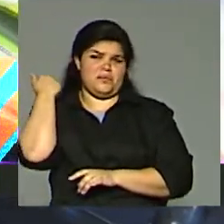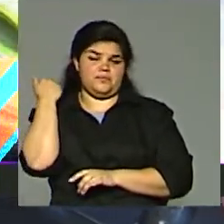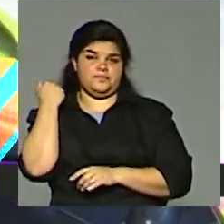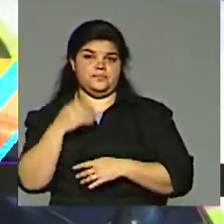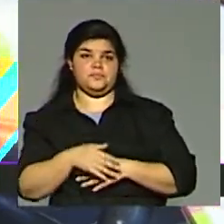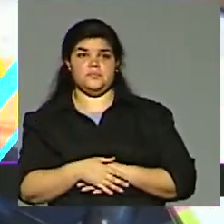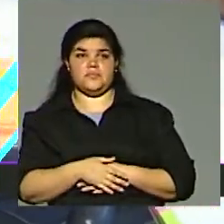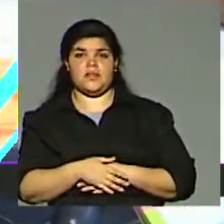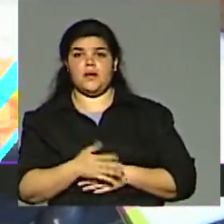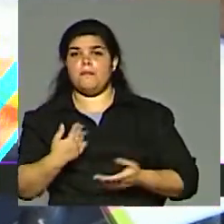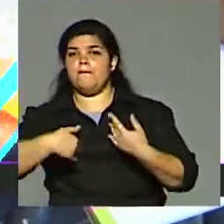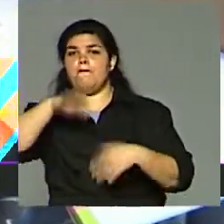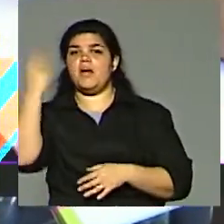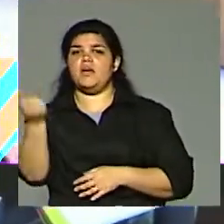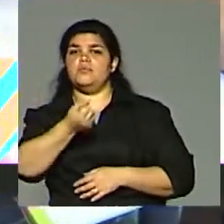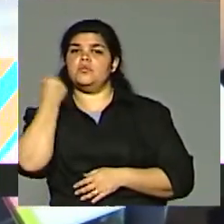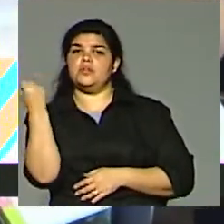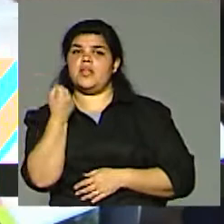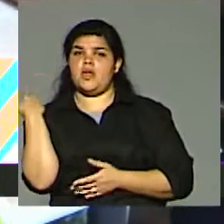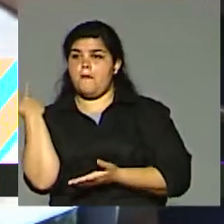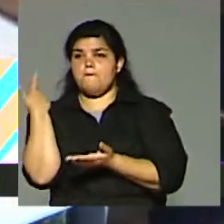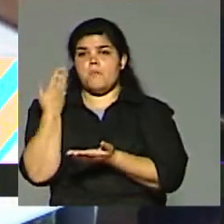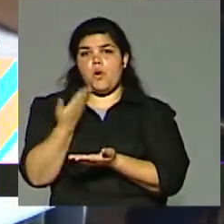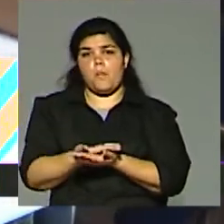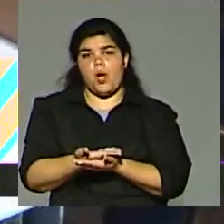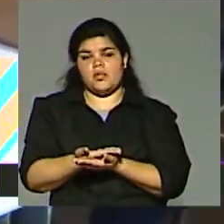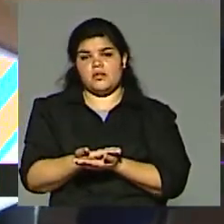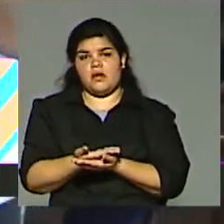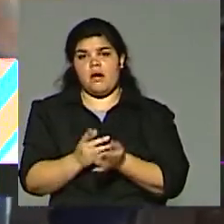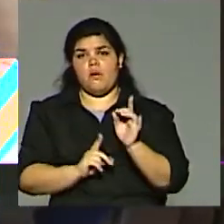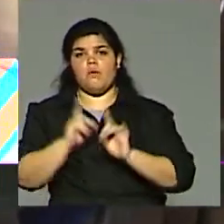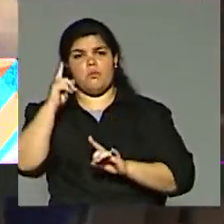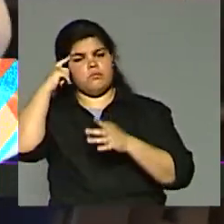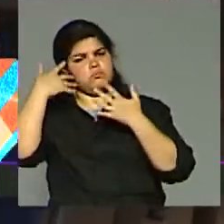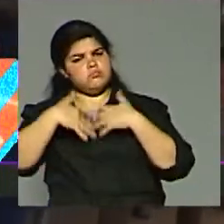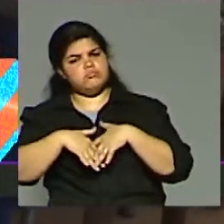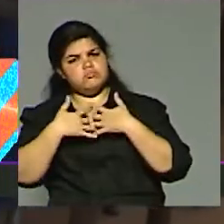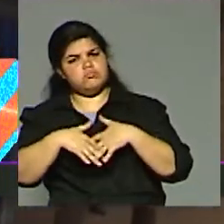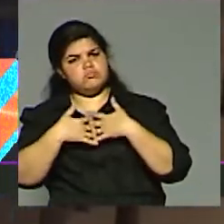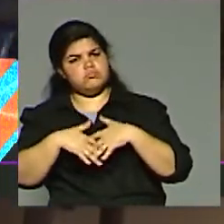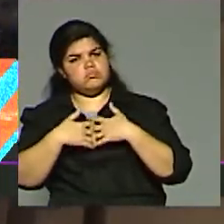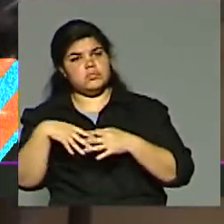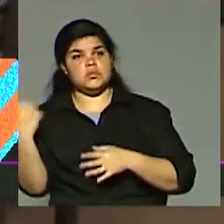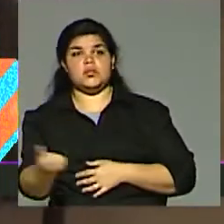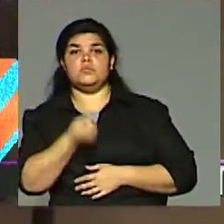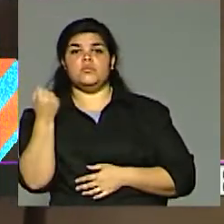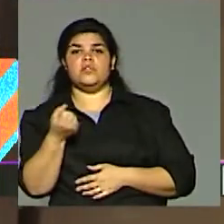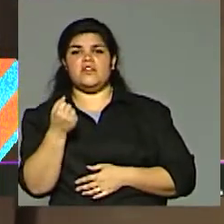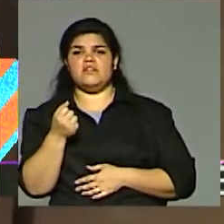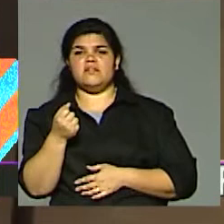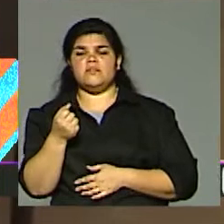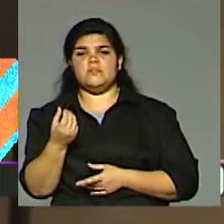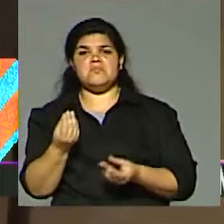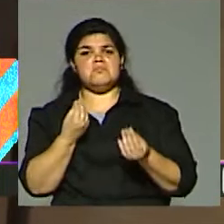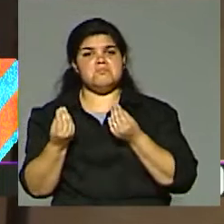de estas propuestas, y que es muy bueno reflexionarlo, que no plantean probablemente,